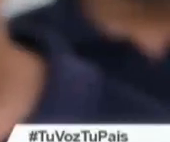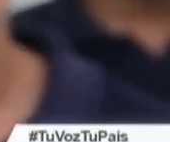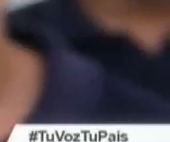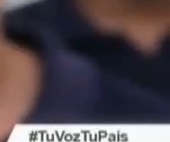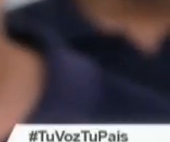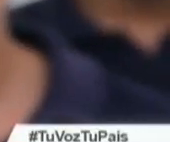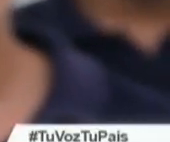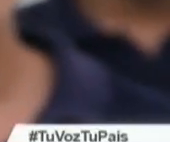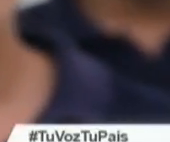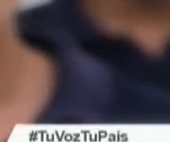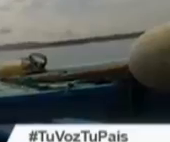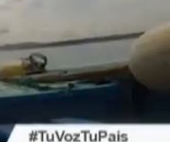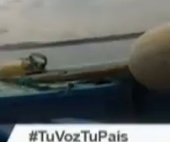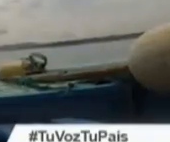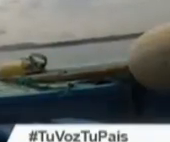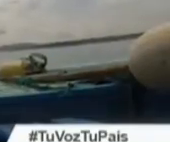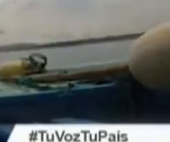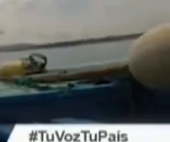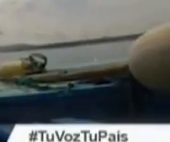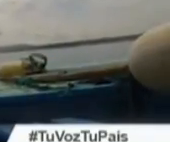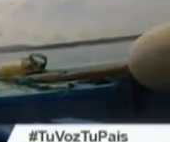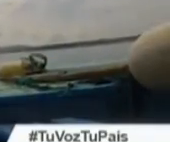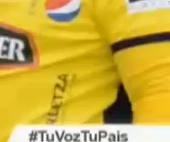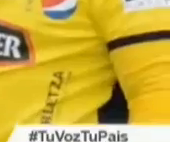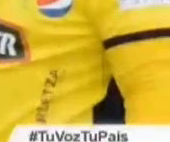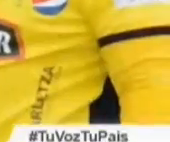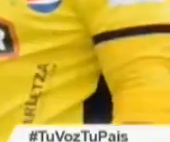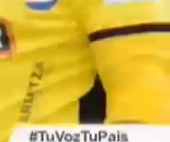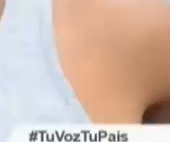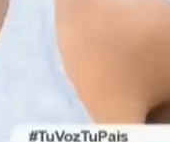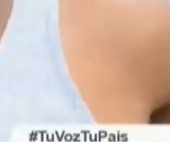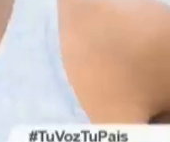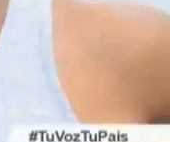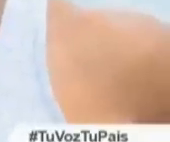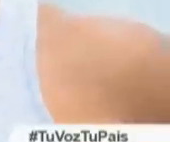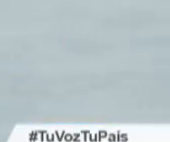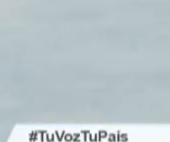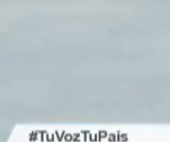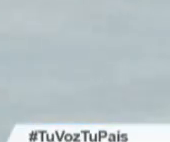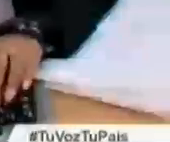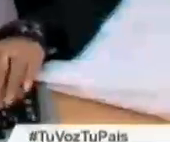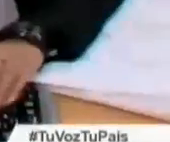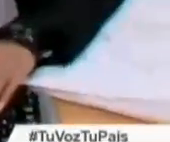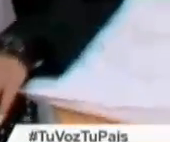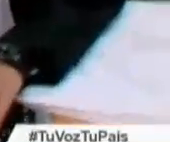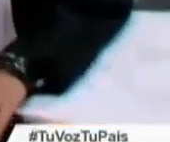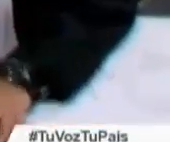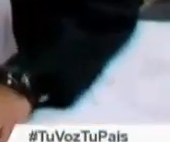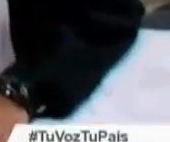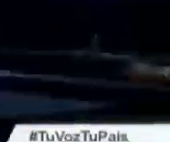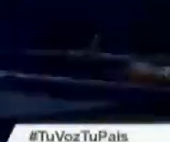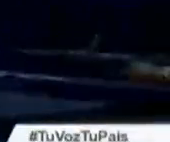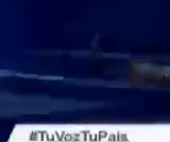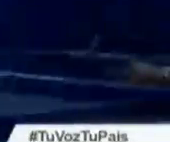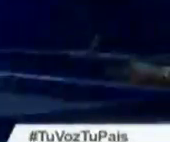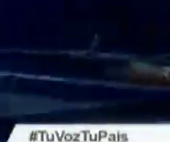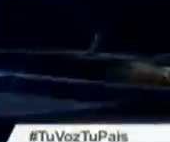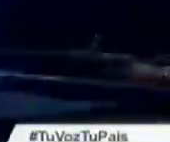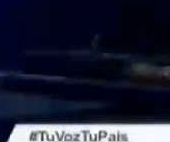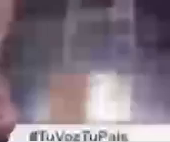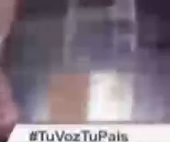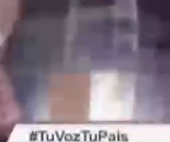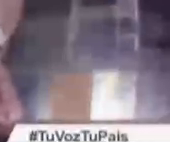INEC. En este documento se advierte que la tasa de desempleo en Ecuador es de 4,4%, lo que significa